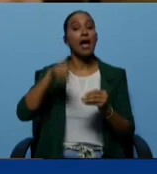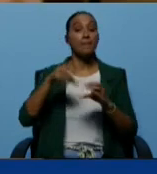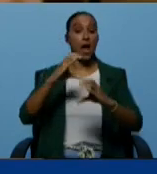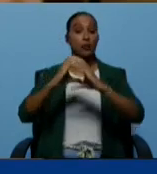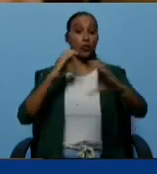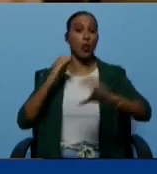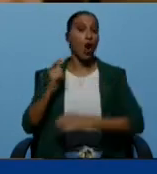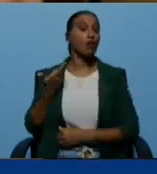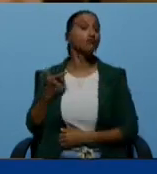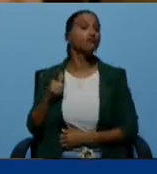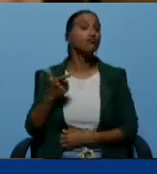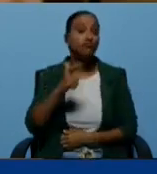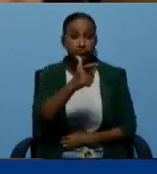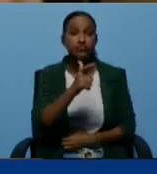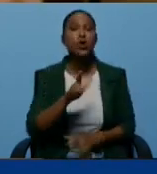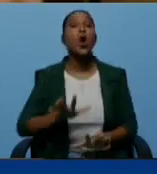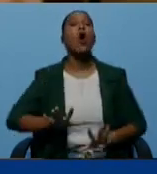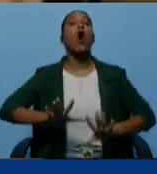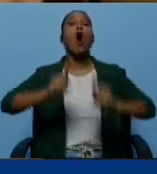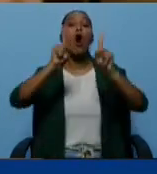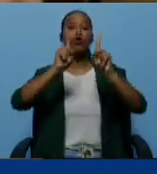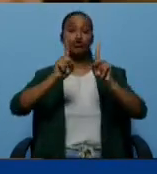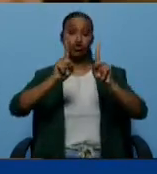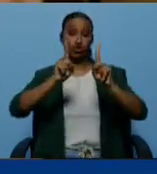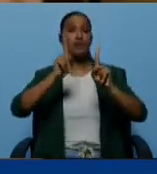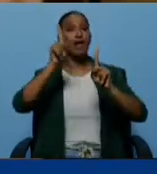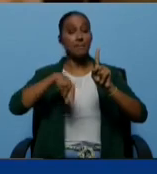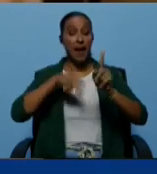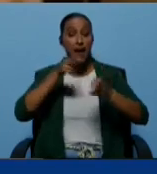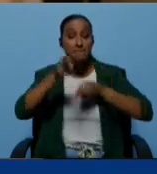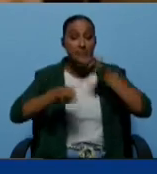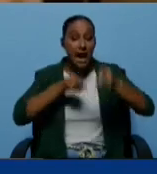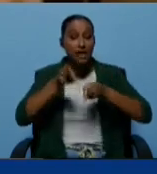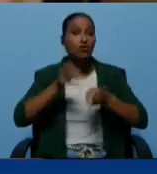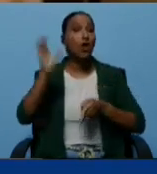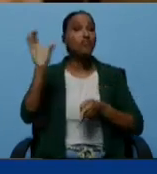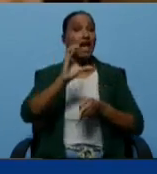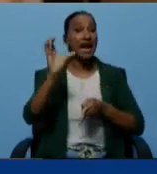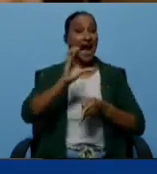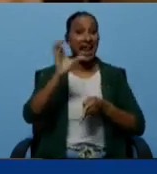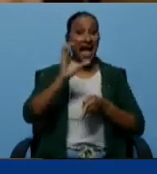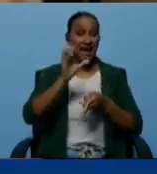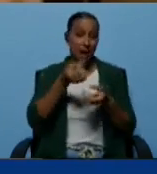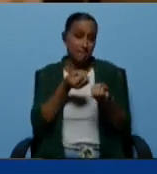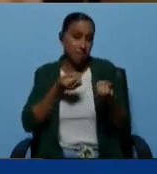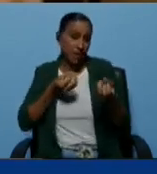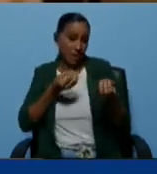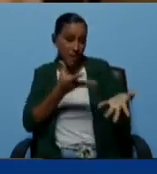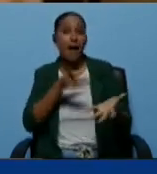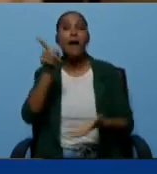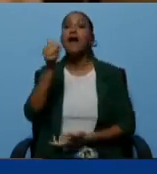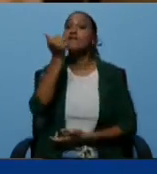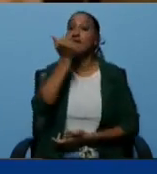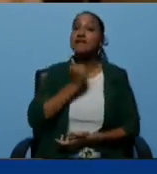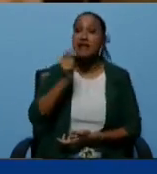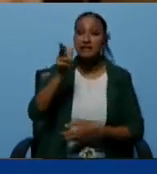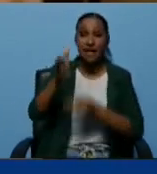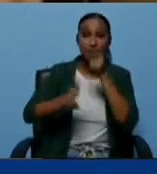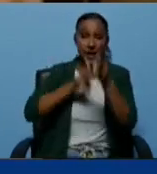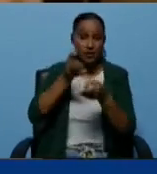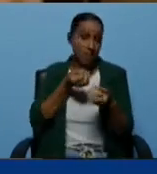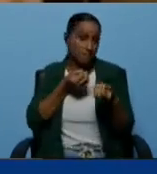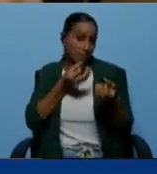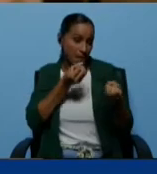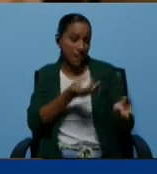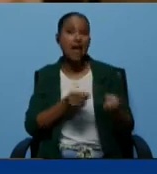público, fueron atacadas 11 instalaciones del metro de Caracas, un tren en Valencia y 38 unidades de